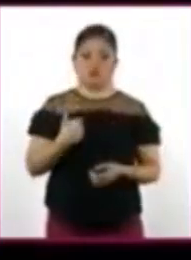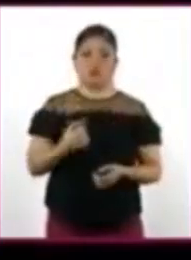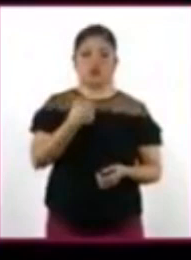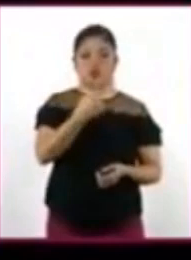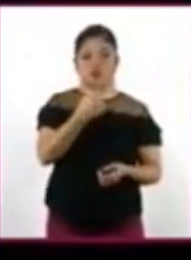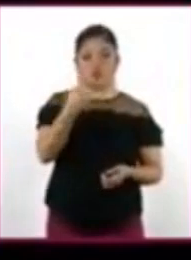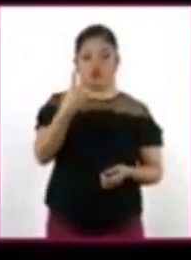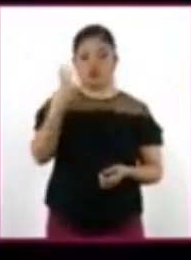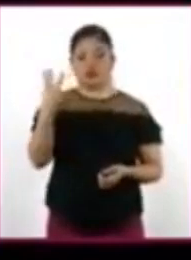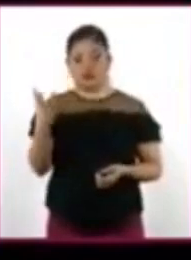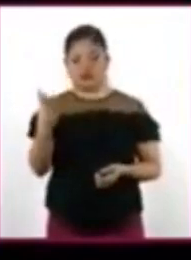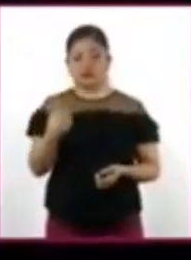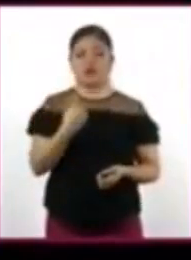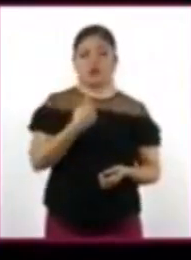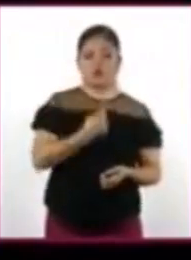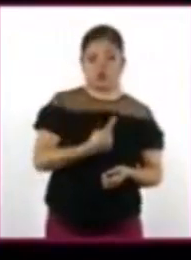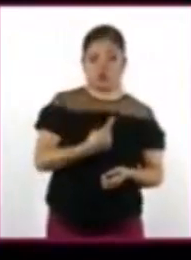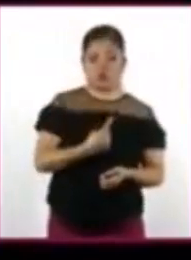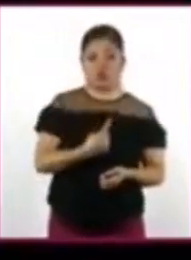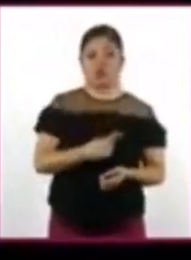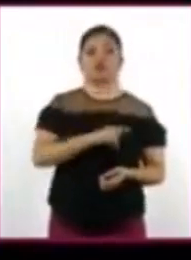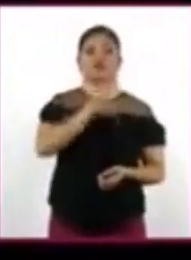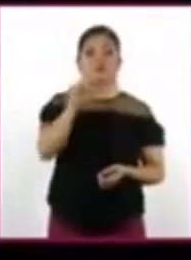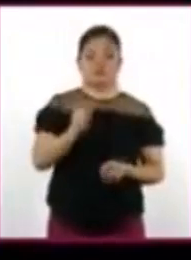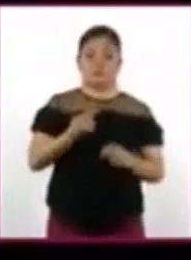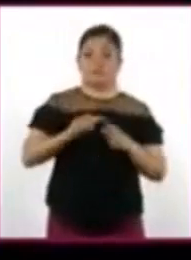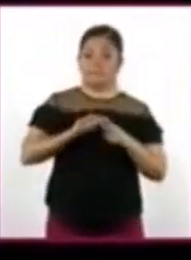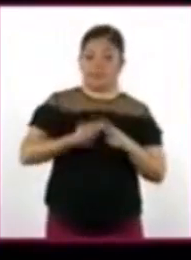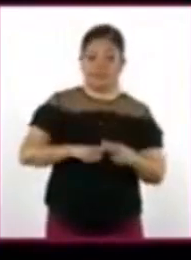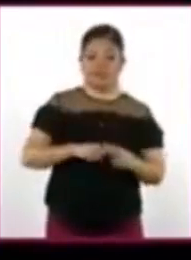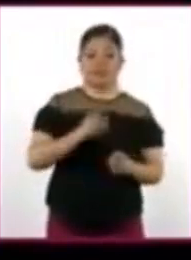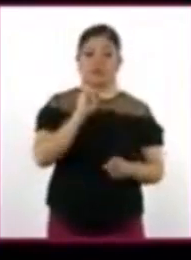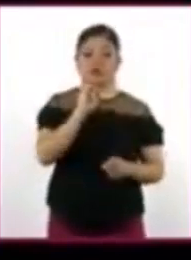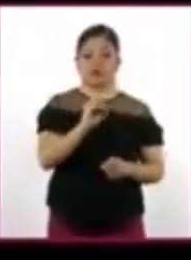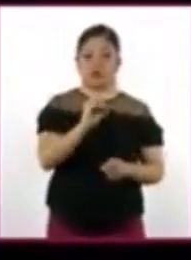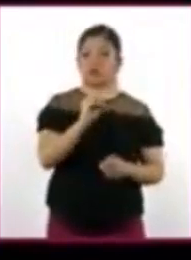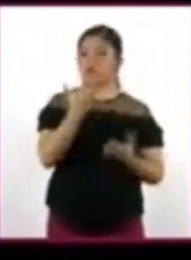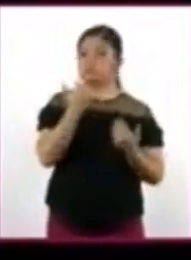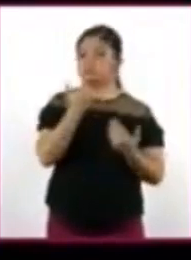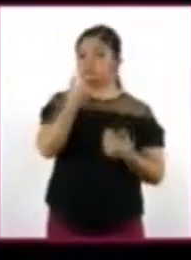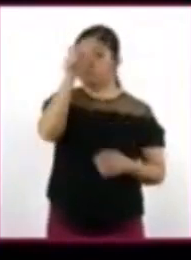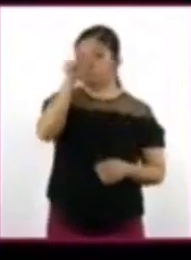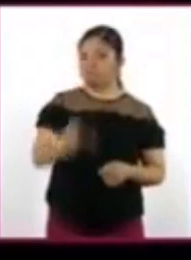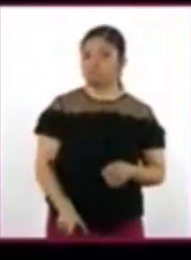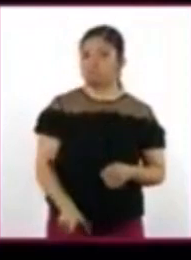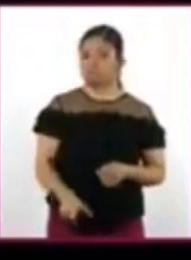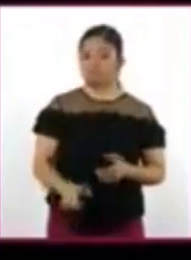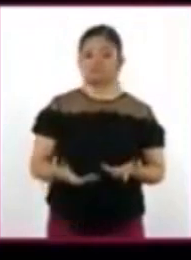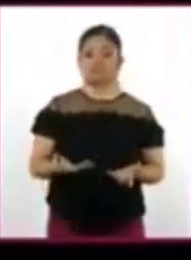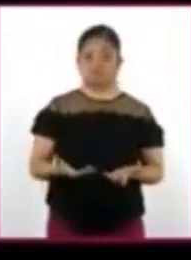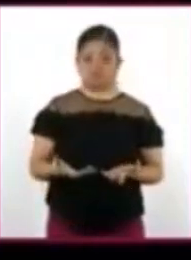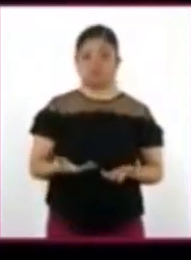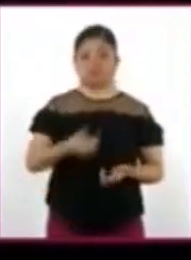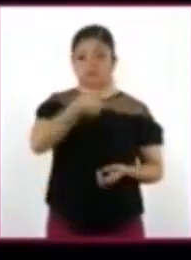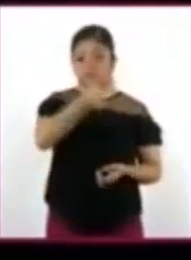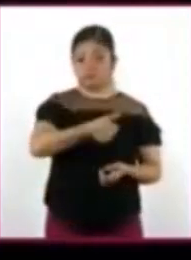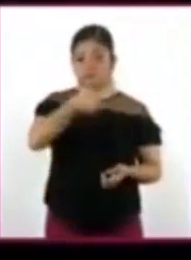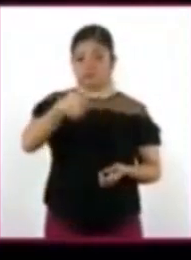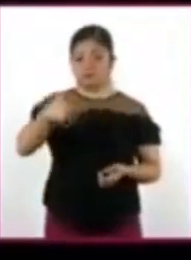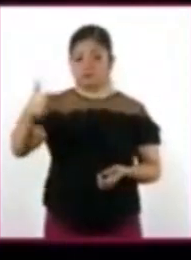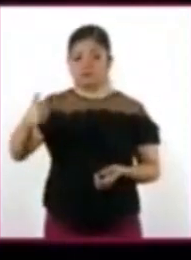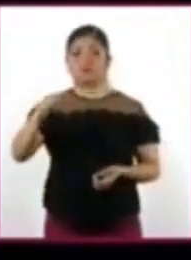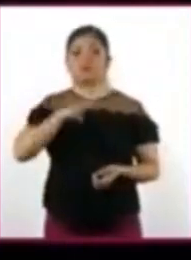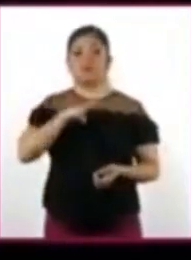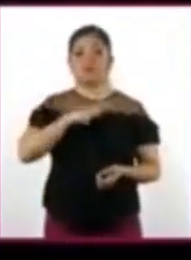2, 3, 1, 2, 1, y en un principio teníamos 0 columnas. Pero cada una de estas columnas tiene